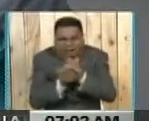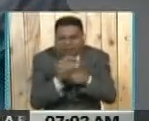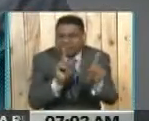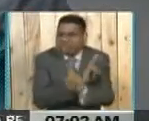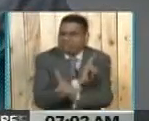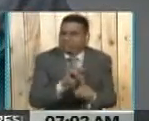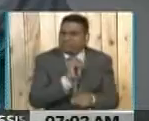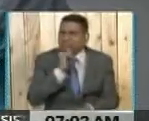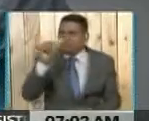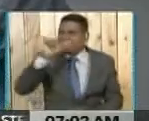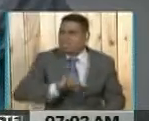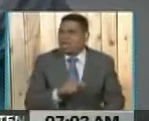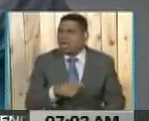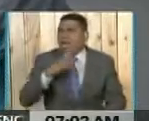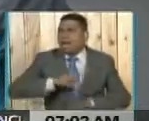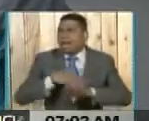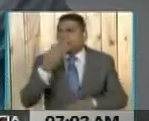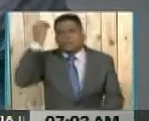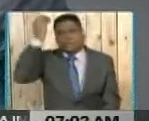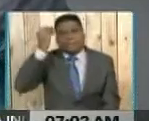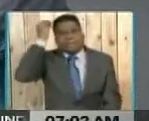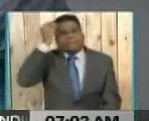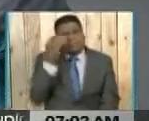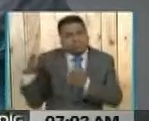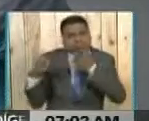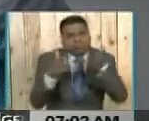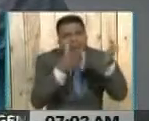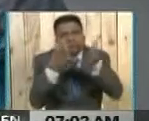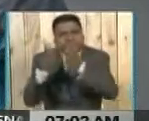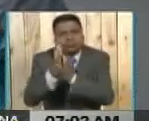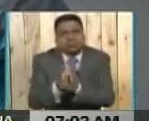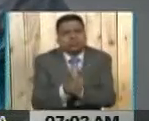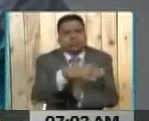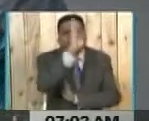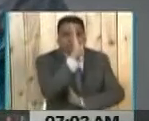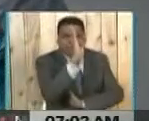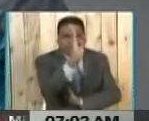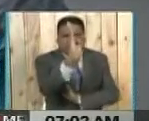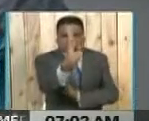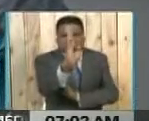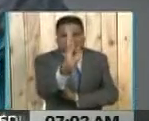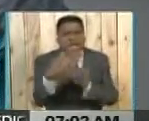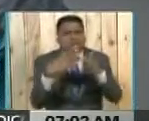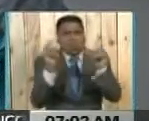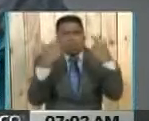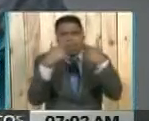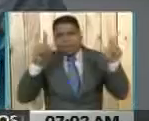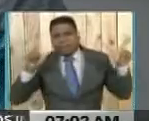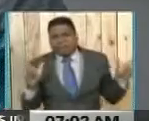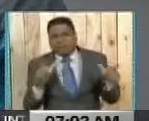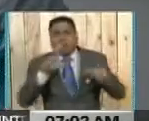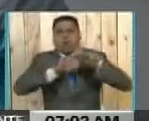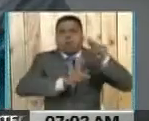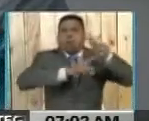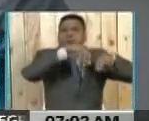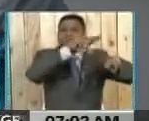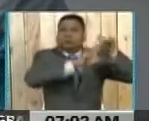ese pensamiento se encamina para una perspectiva de liberación y de